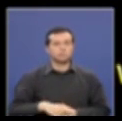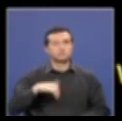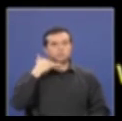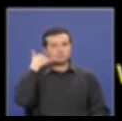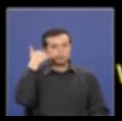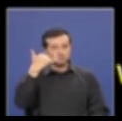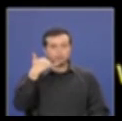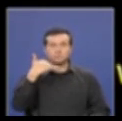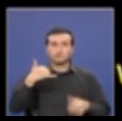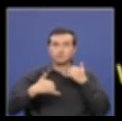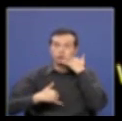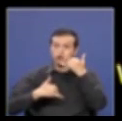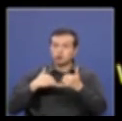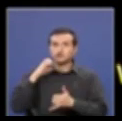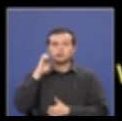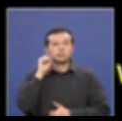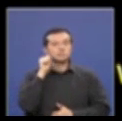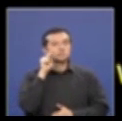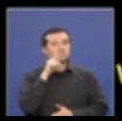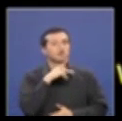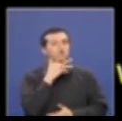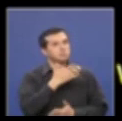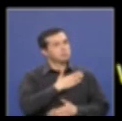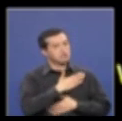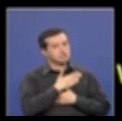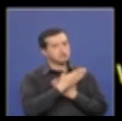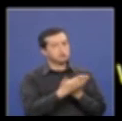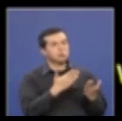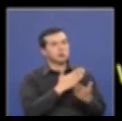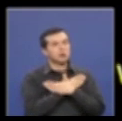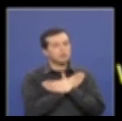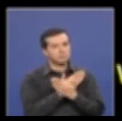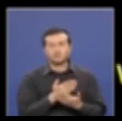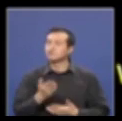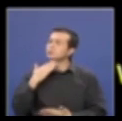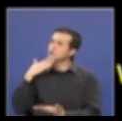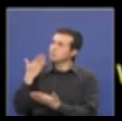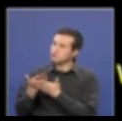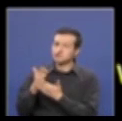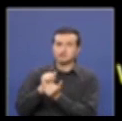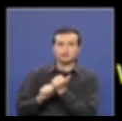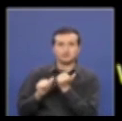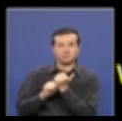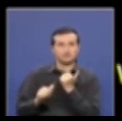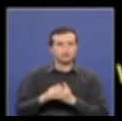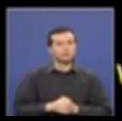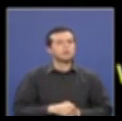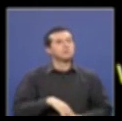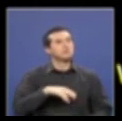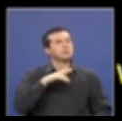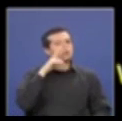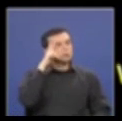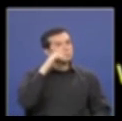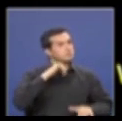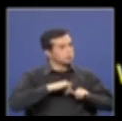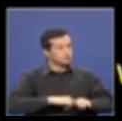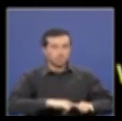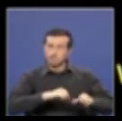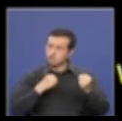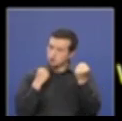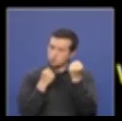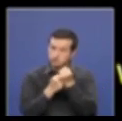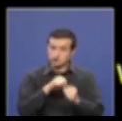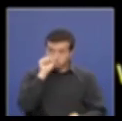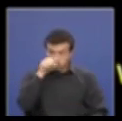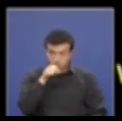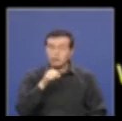Aló. Aló. César. Jaime. Bueno, te felicito, un abrazo, ¿ah? Gracias. Creo que el... Espero que vamos a seguir colaborando,